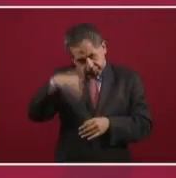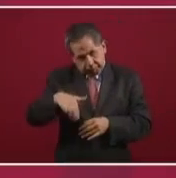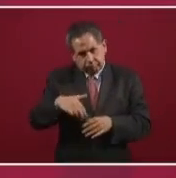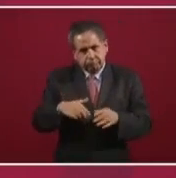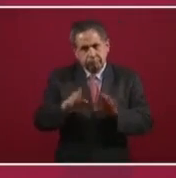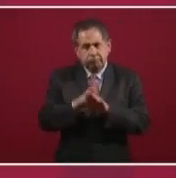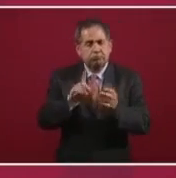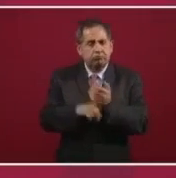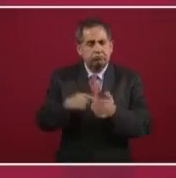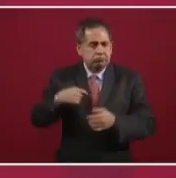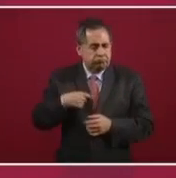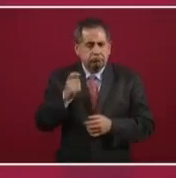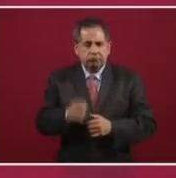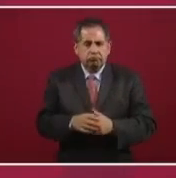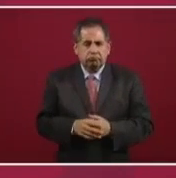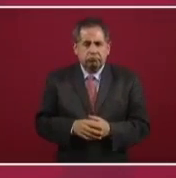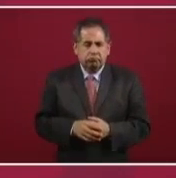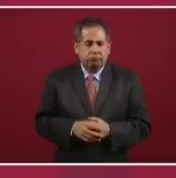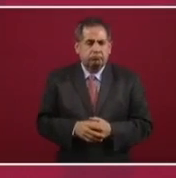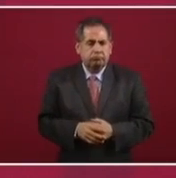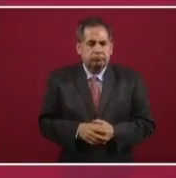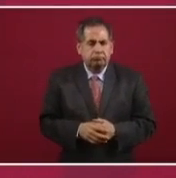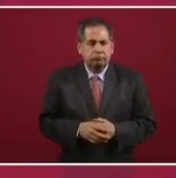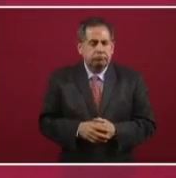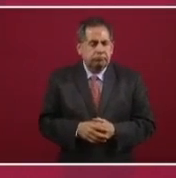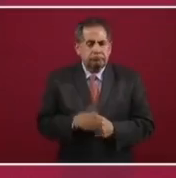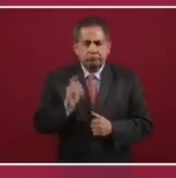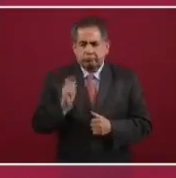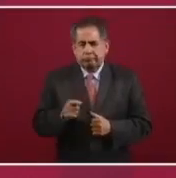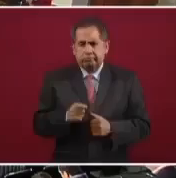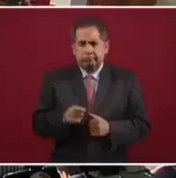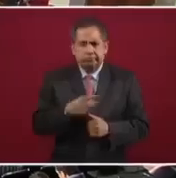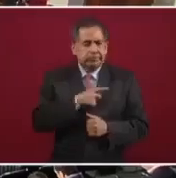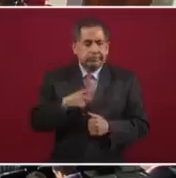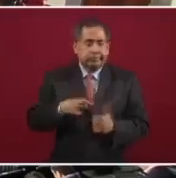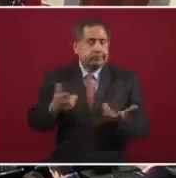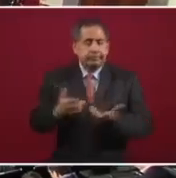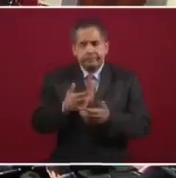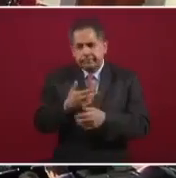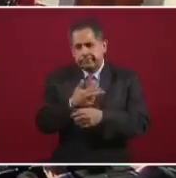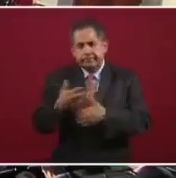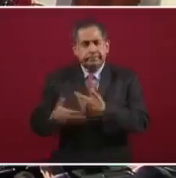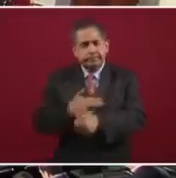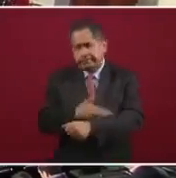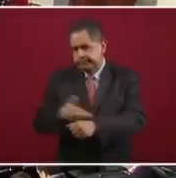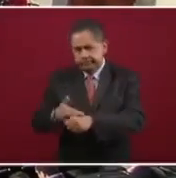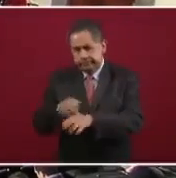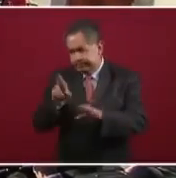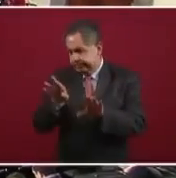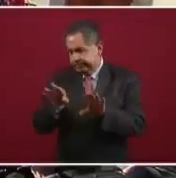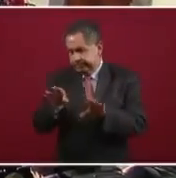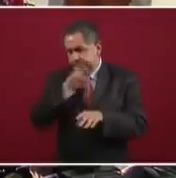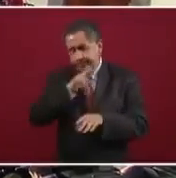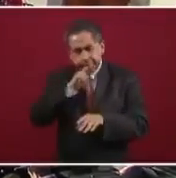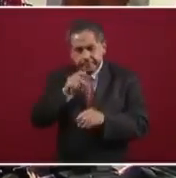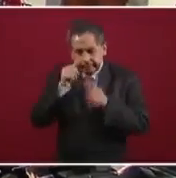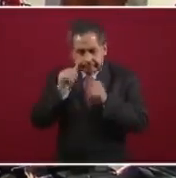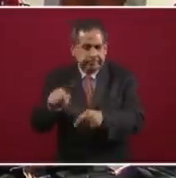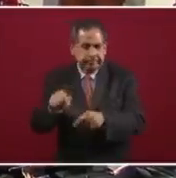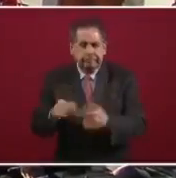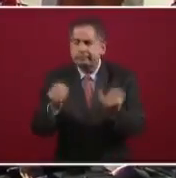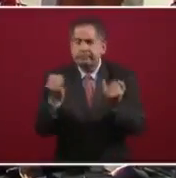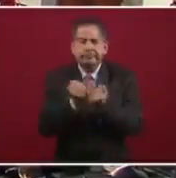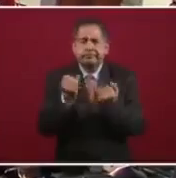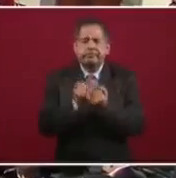en automático, o sea, debe de procederse. Entonces, esto